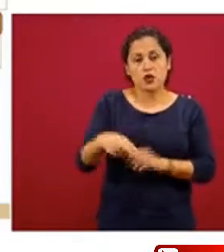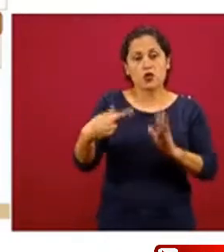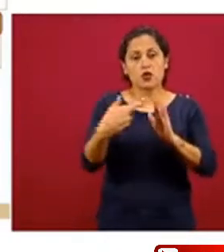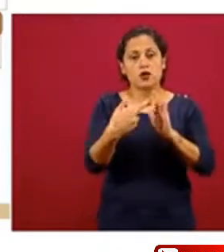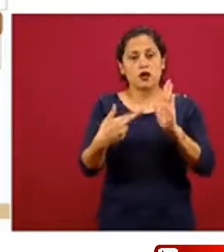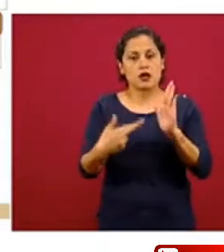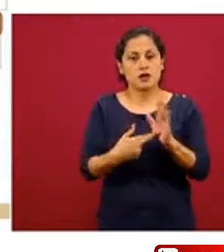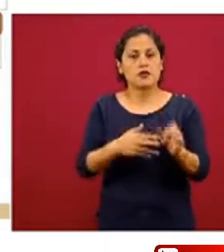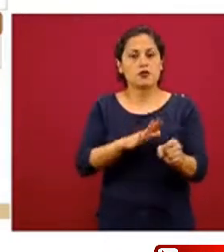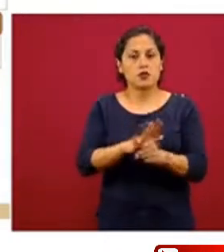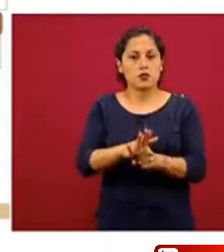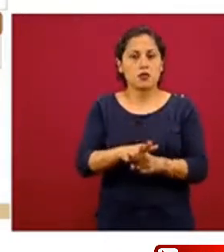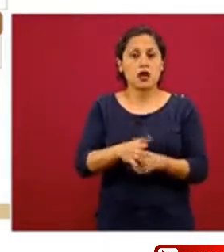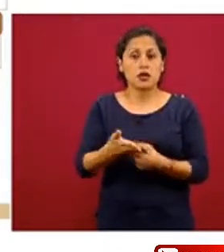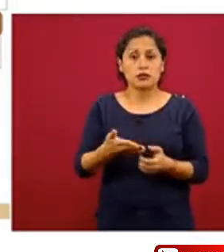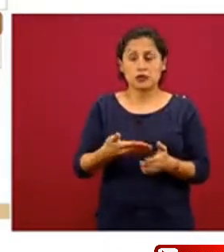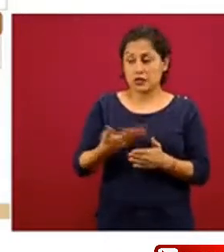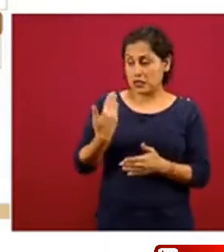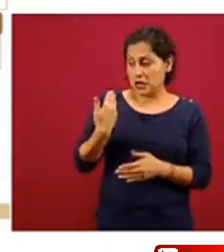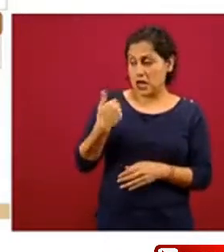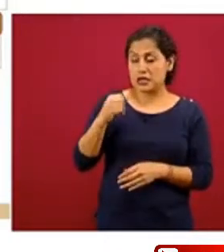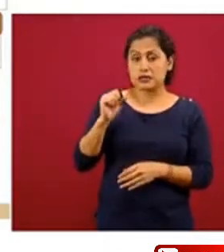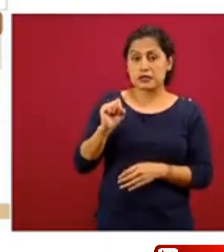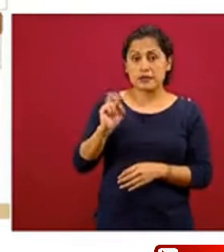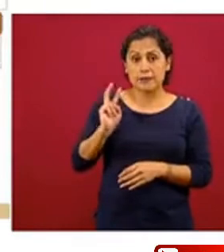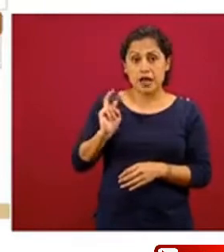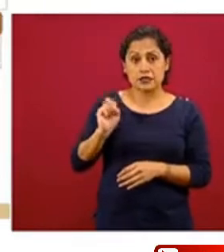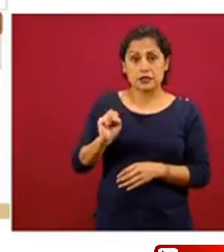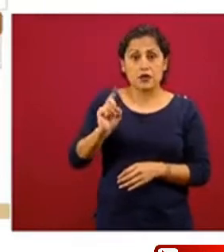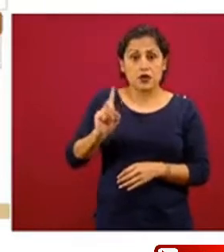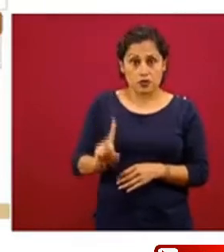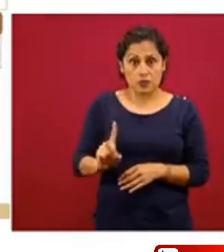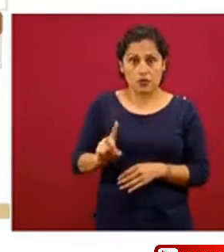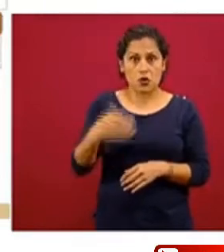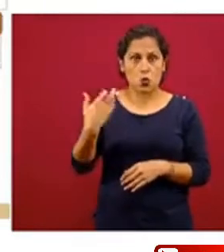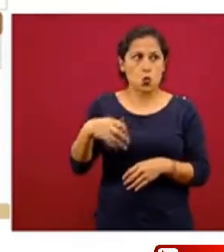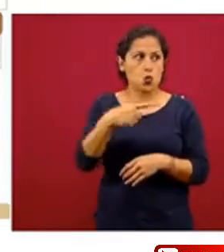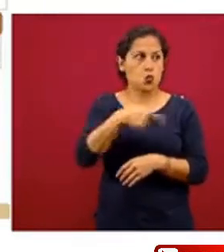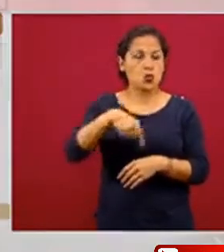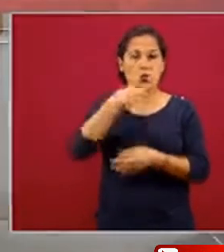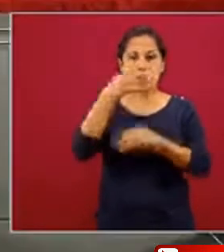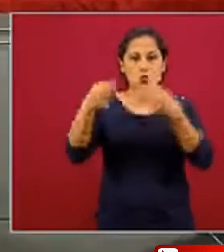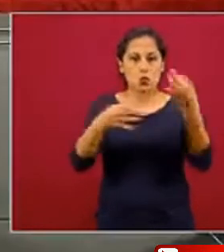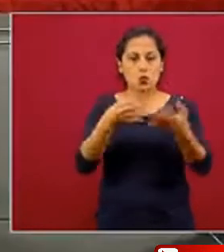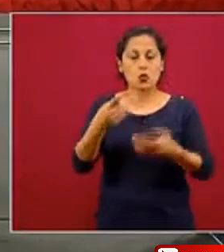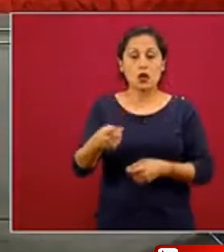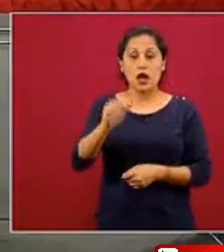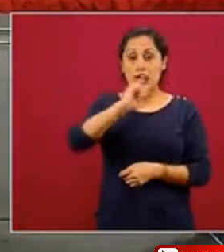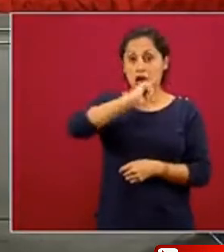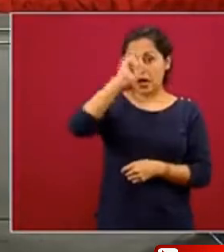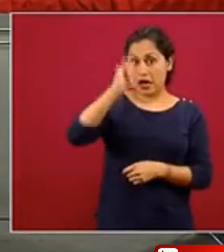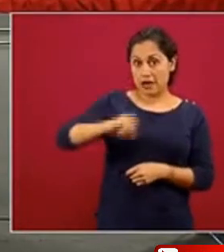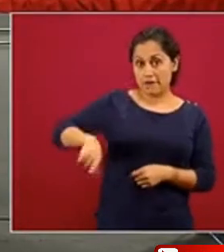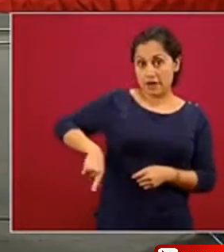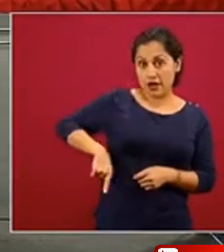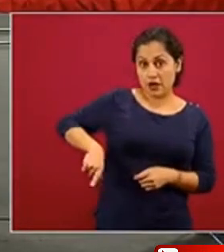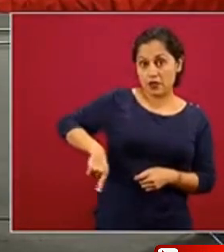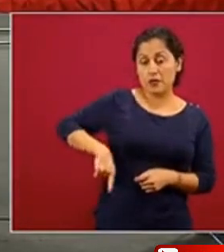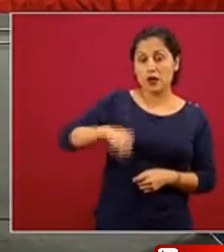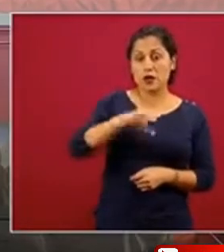esto fue noticia, lo cual me parece muy importante, en este fin de semana la jefa de gobierno de la Ciudad de México, la doctora